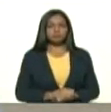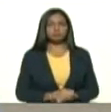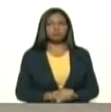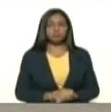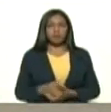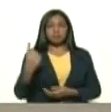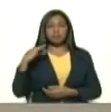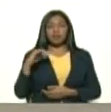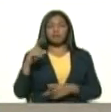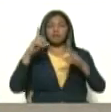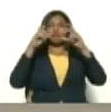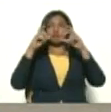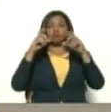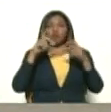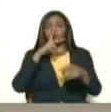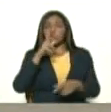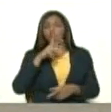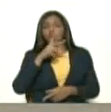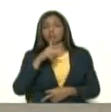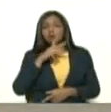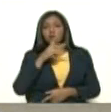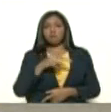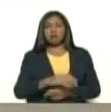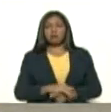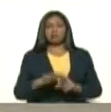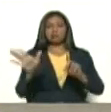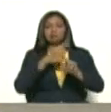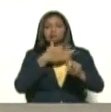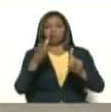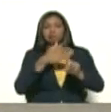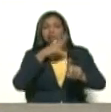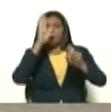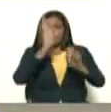Tenemos imágenes dantescas de la xenofobia